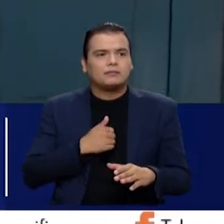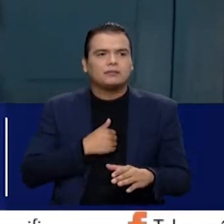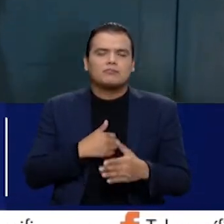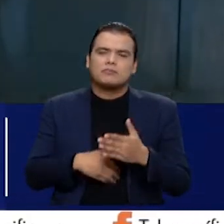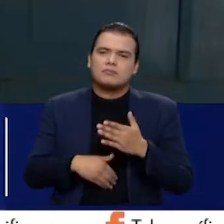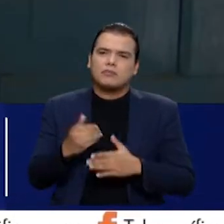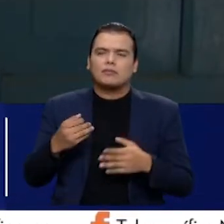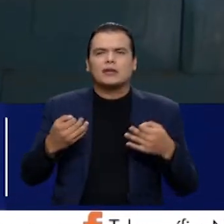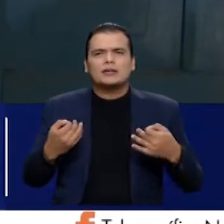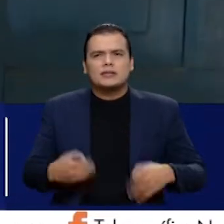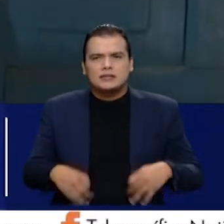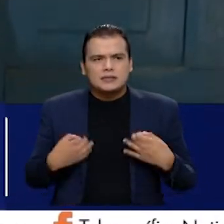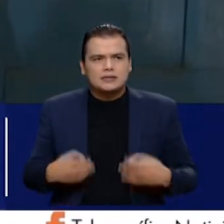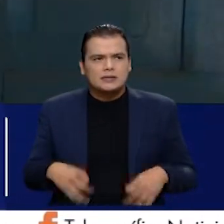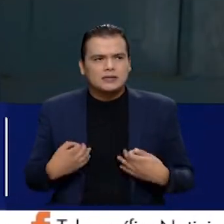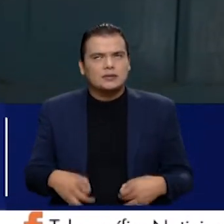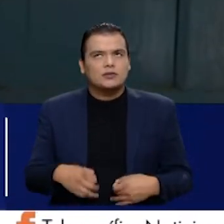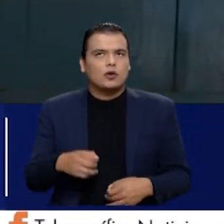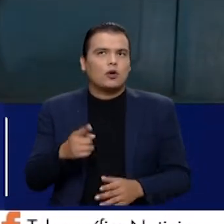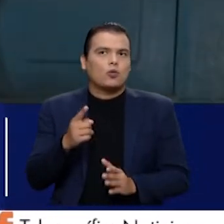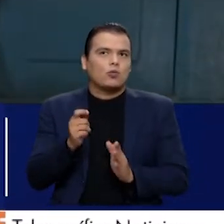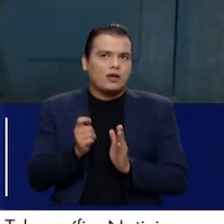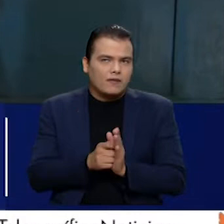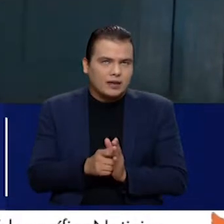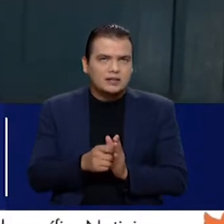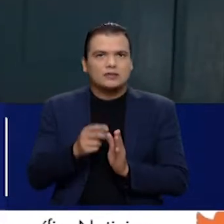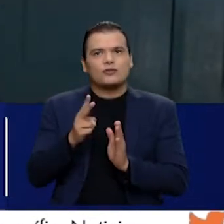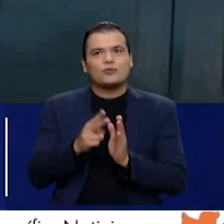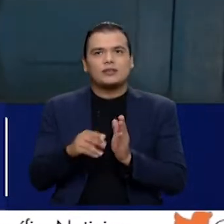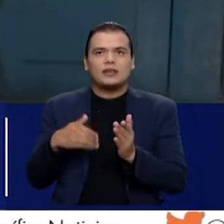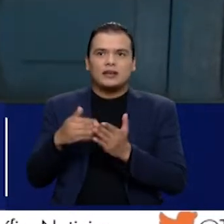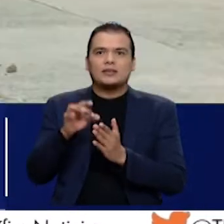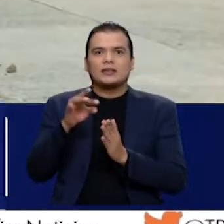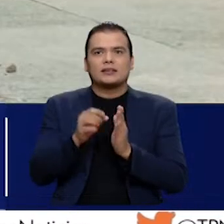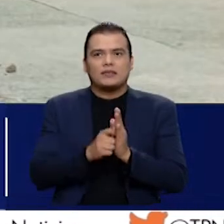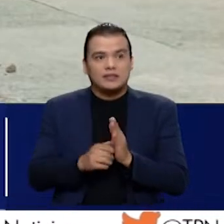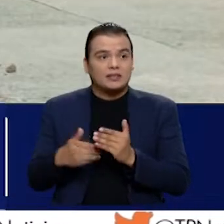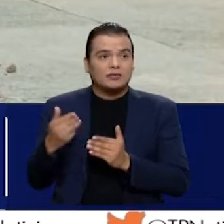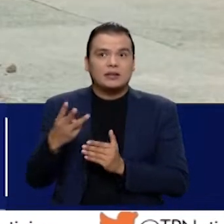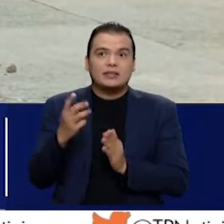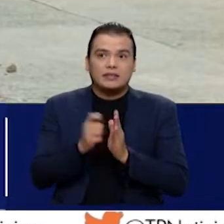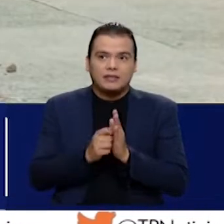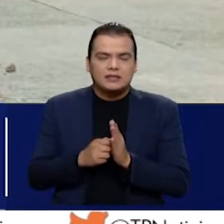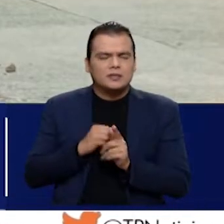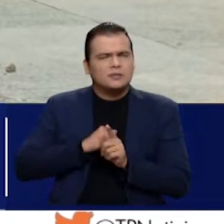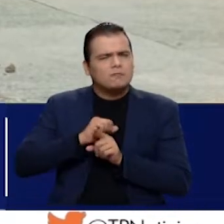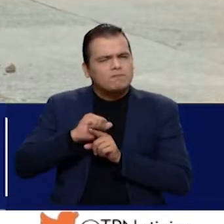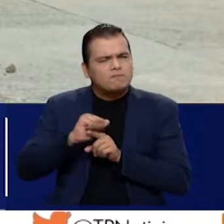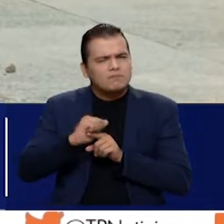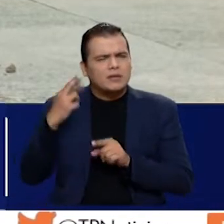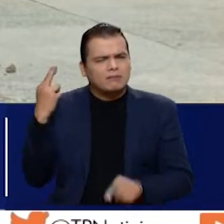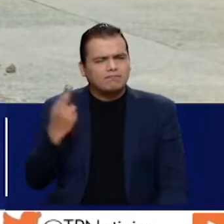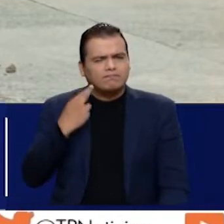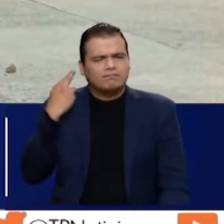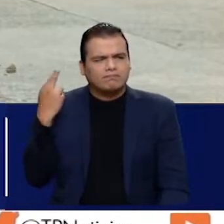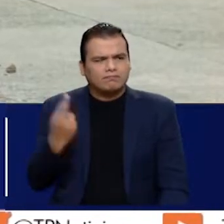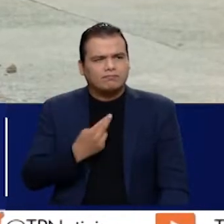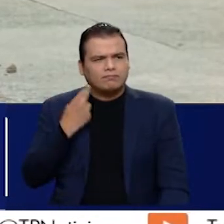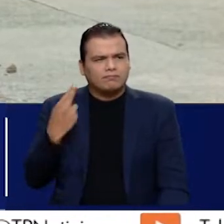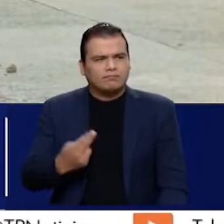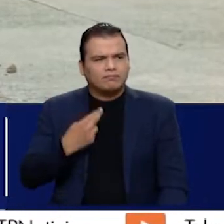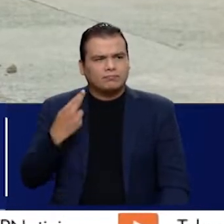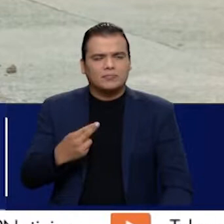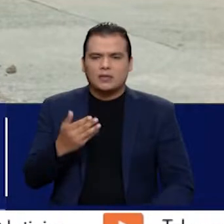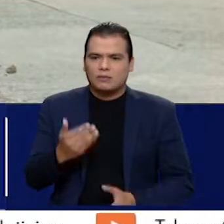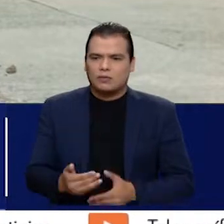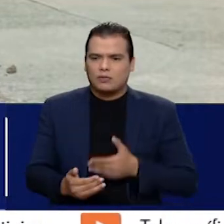15, después ya hacía 30. O sea, seguí una rutina, los cuales empecé a coger otra vez como